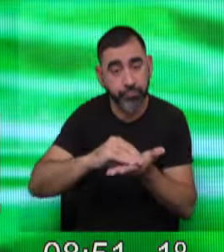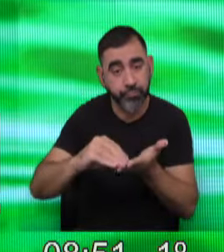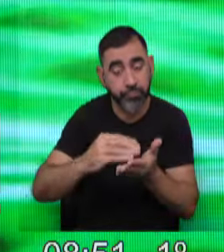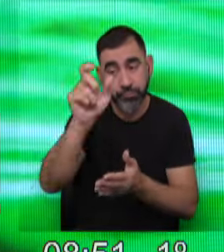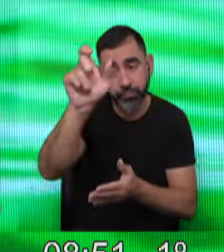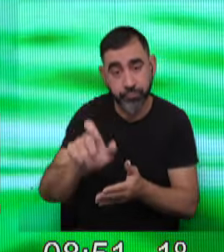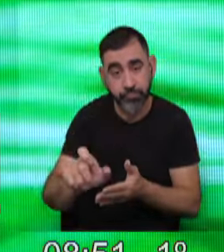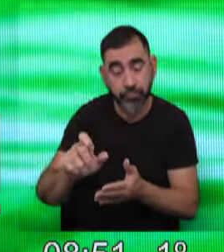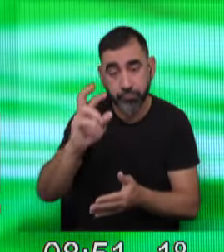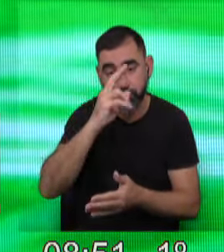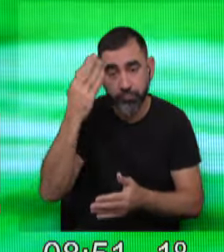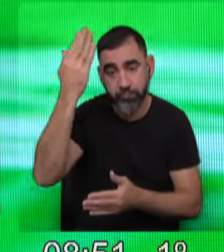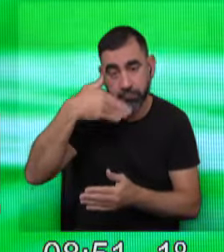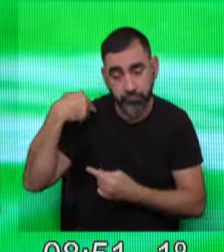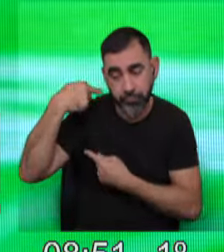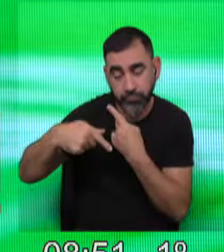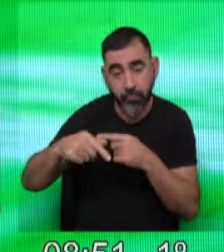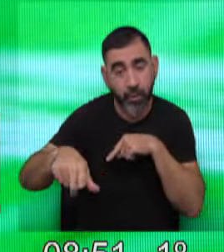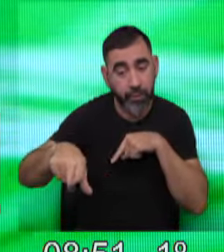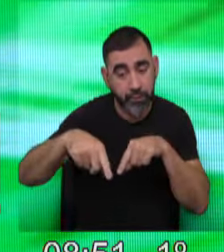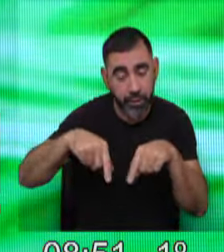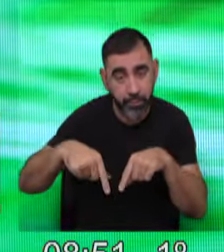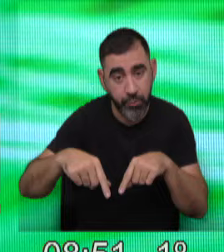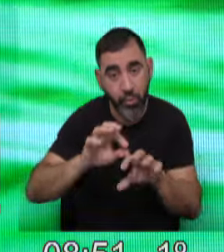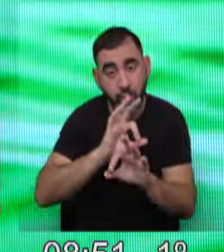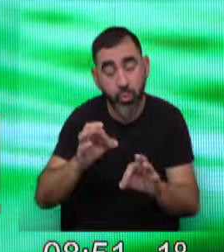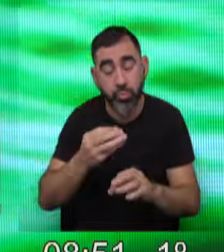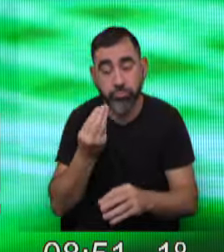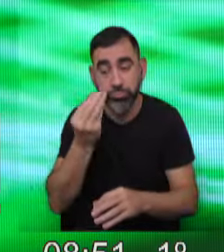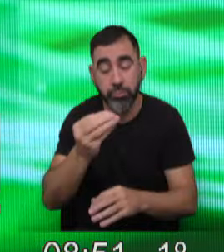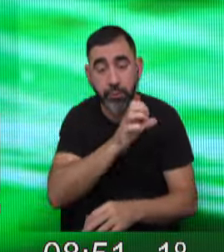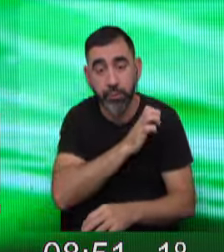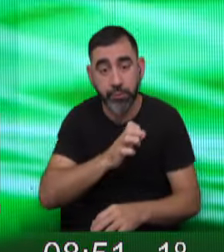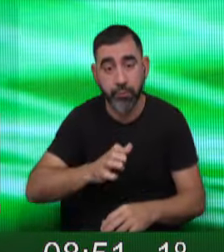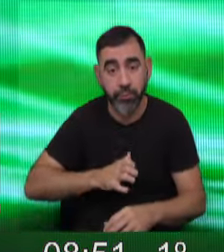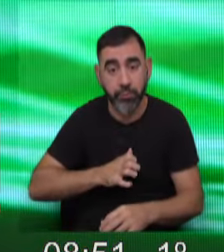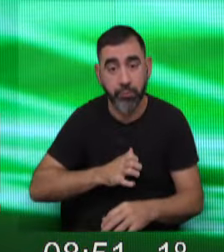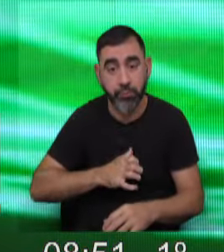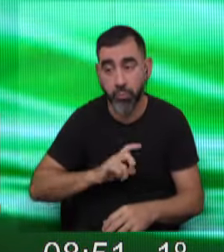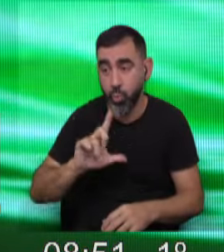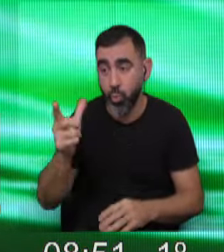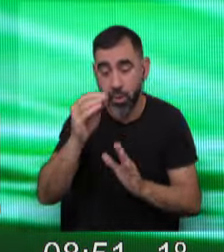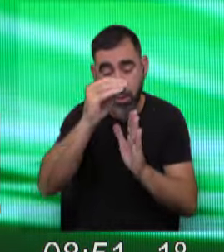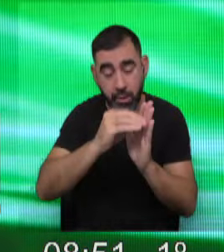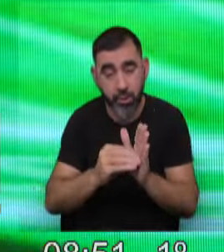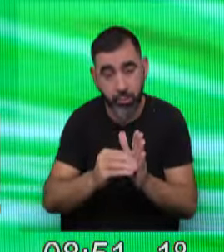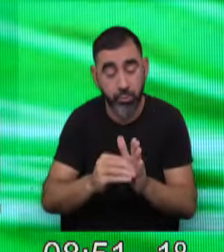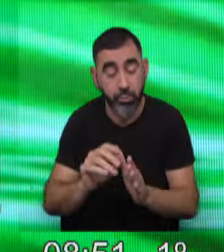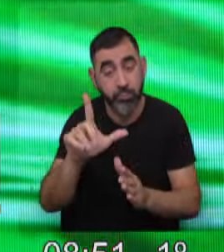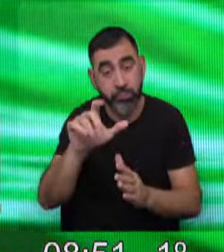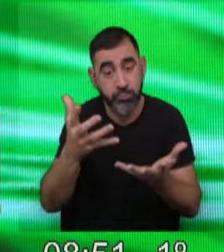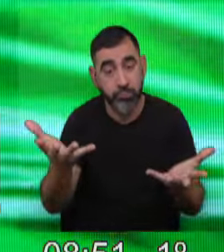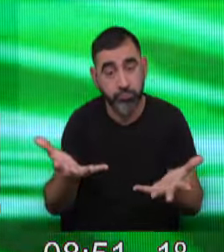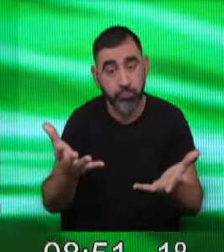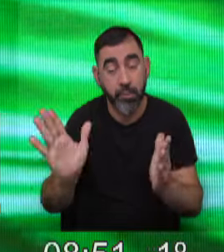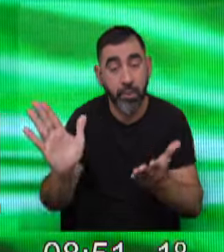las personas afrodescendientes hacen algún trámite o ingresan al Estado, la ausencia de ese registro es claramente, digamos, un